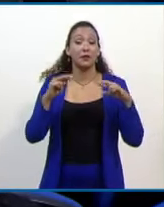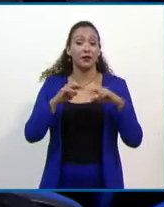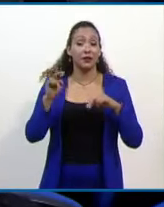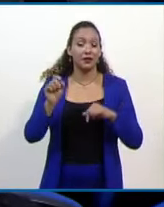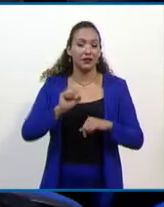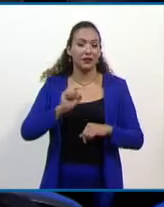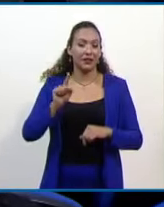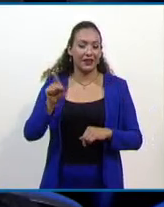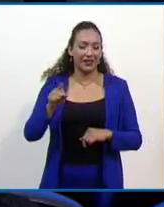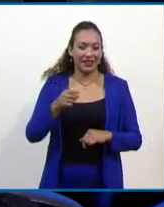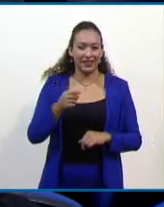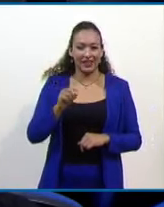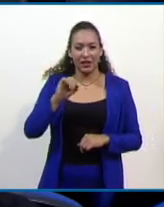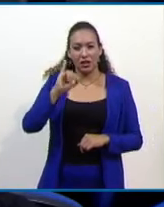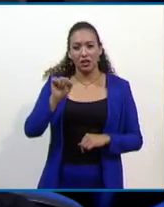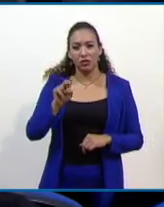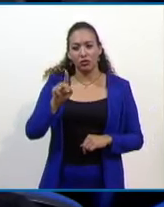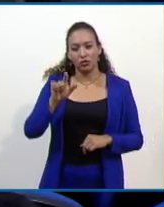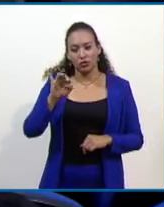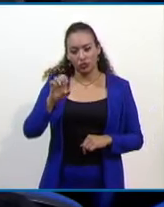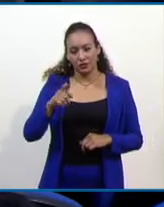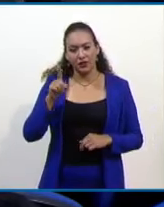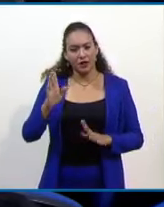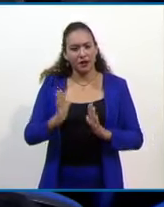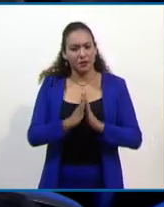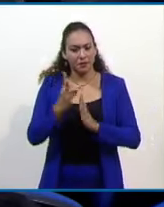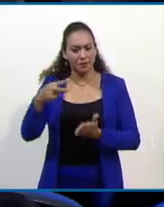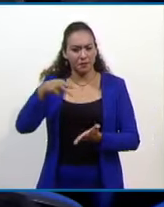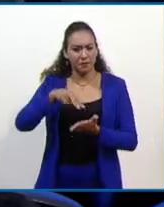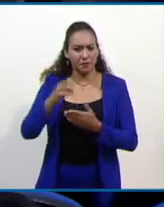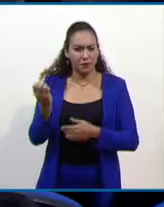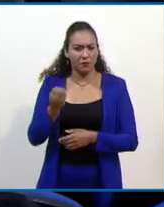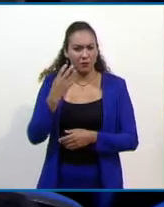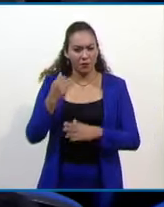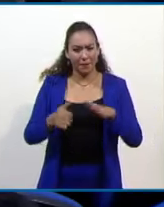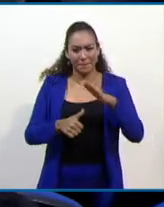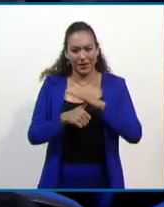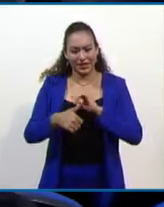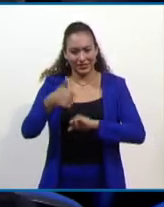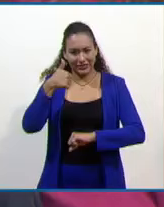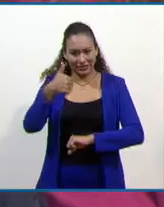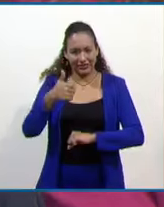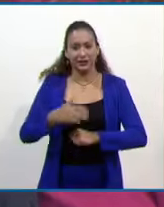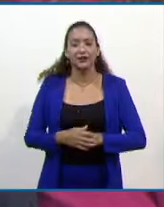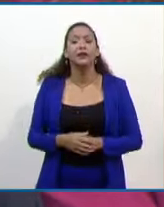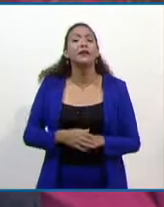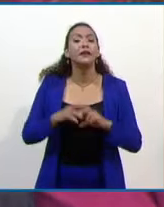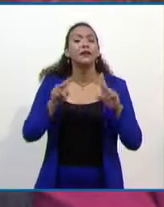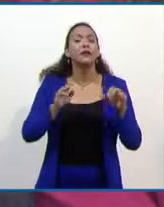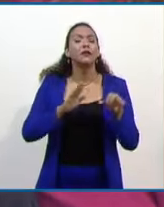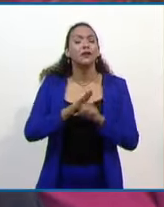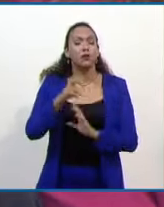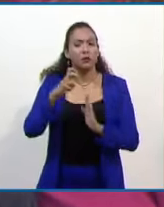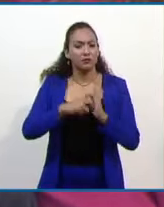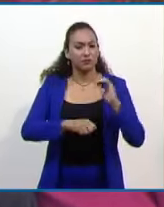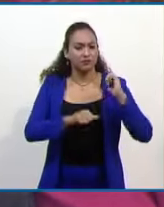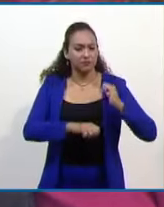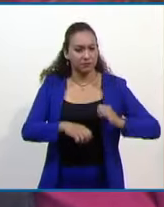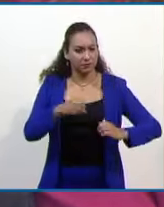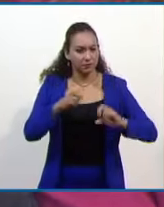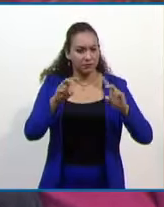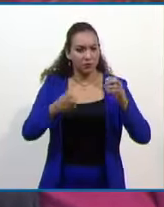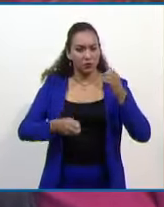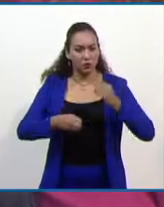de la UNAM, Yuri Pavón Romero, al participar en la mesa 6 del foro sobre la reforma constitucional en materia de